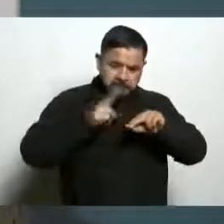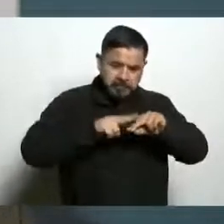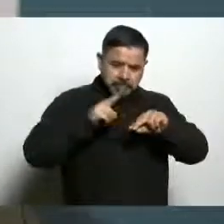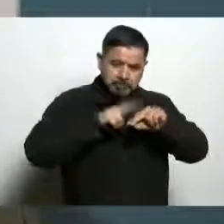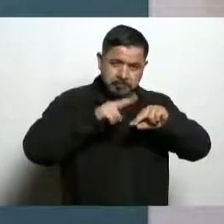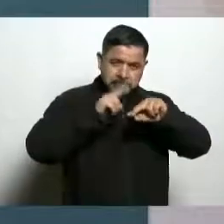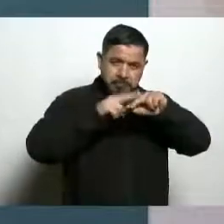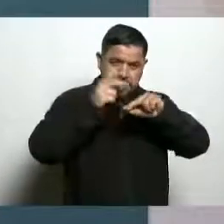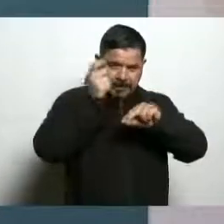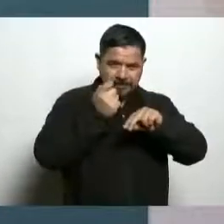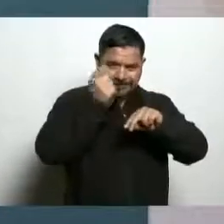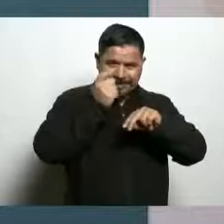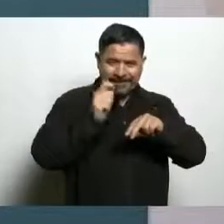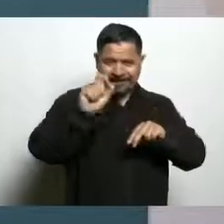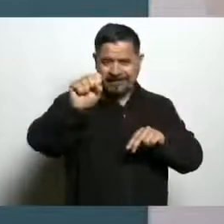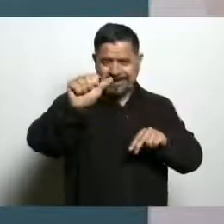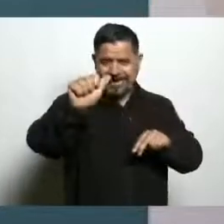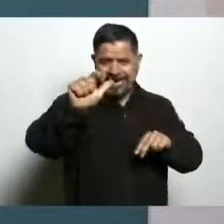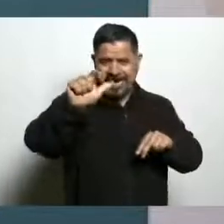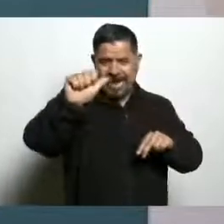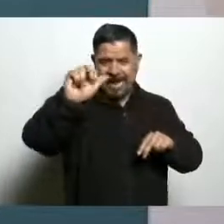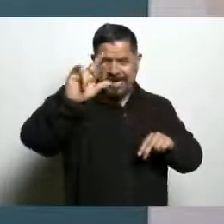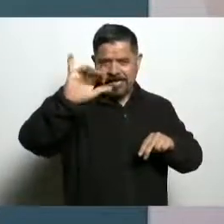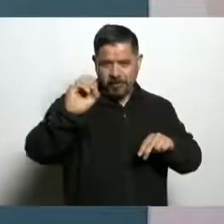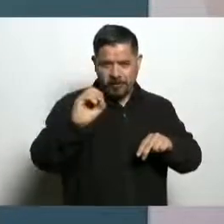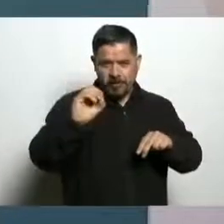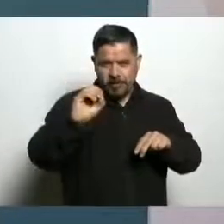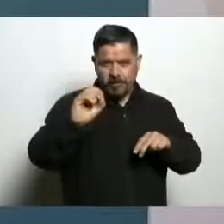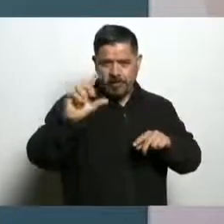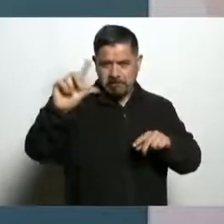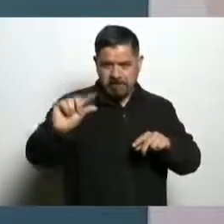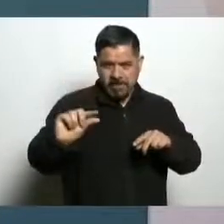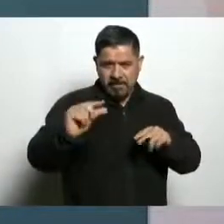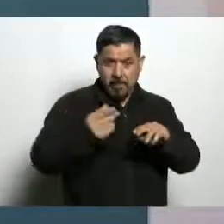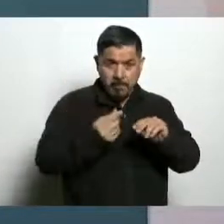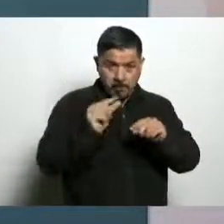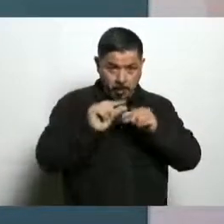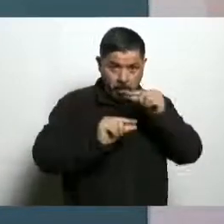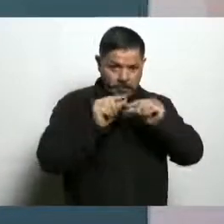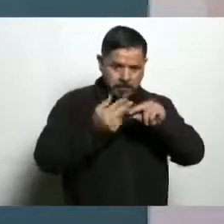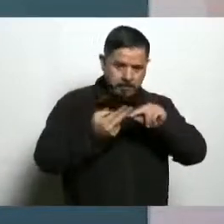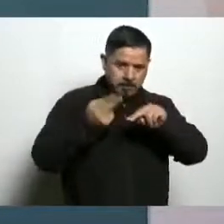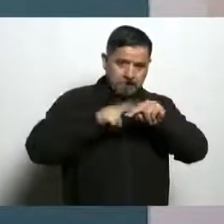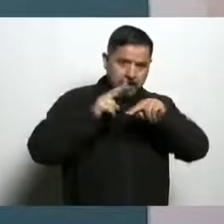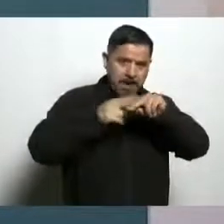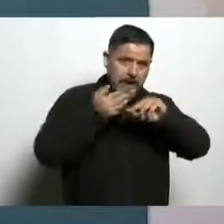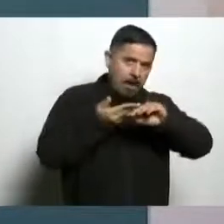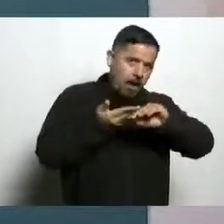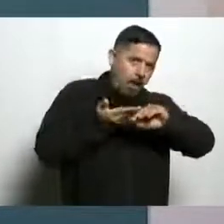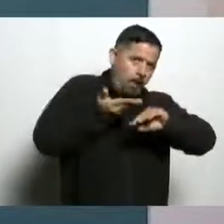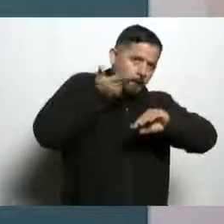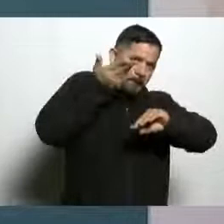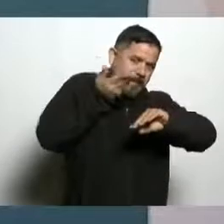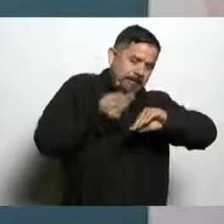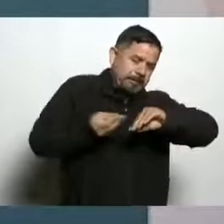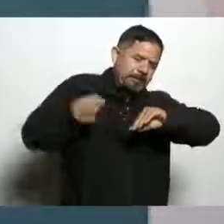mínimo, porque es un compromiso que hemos hecho de